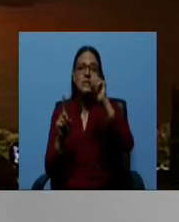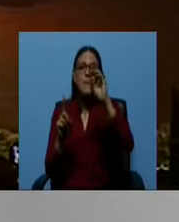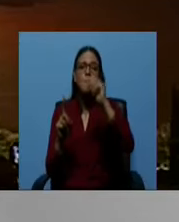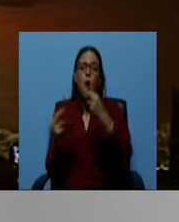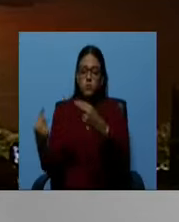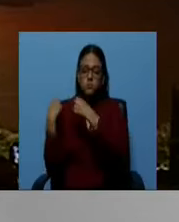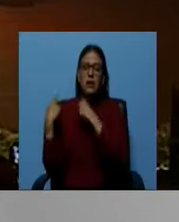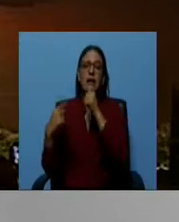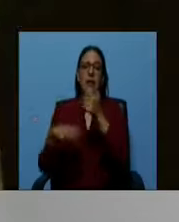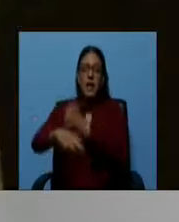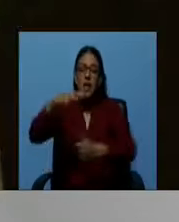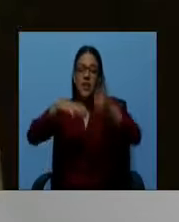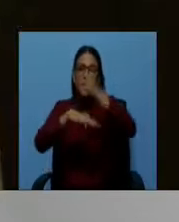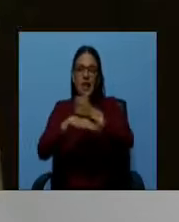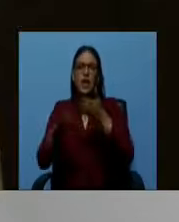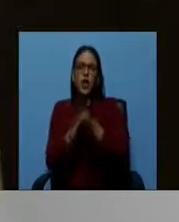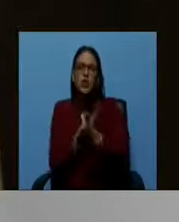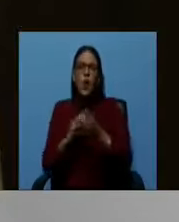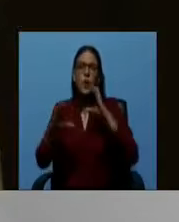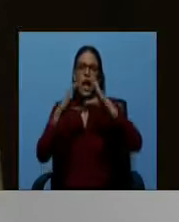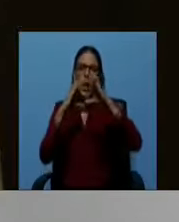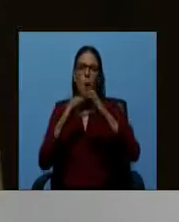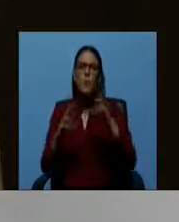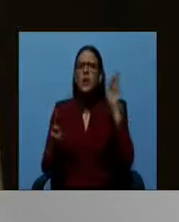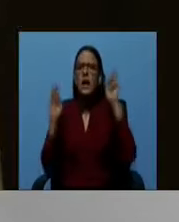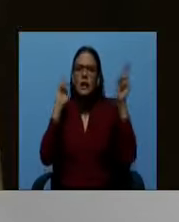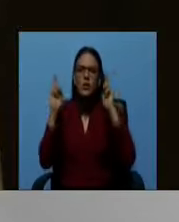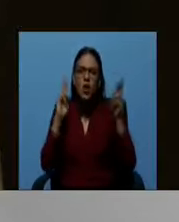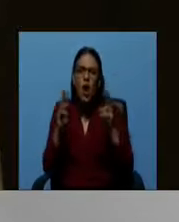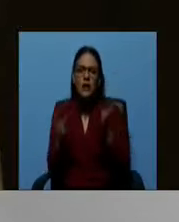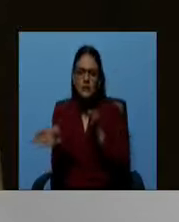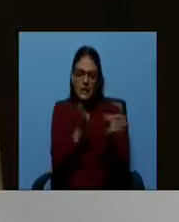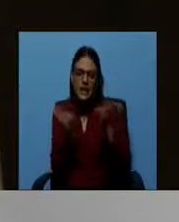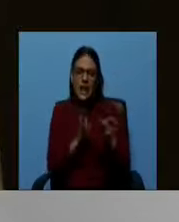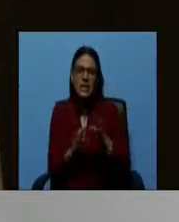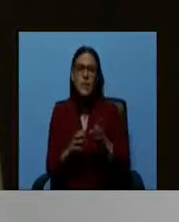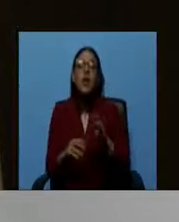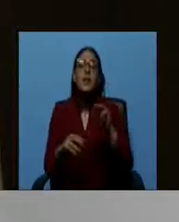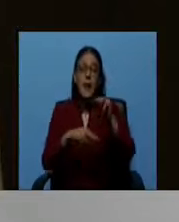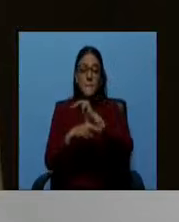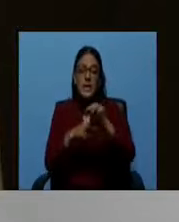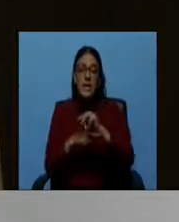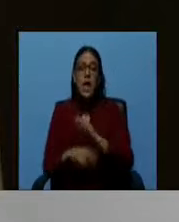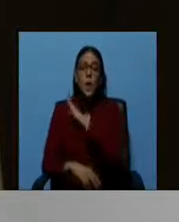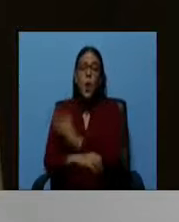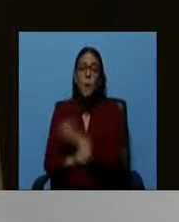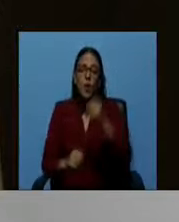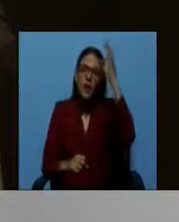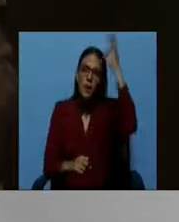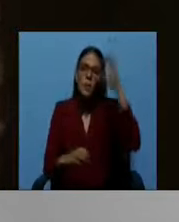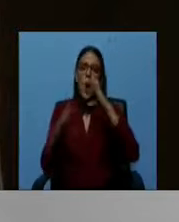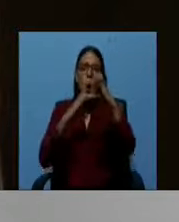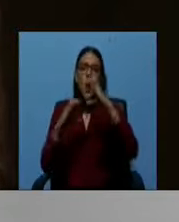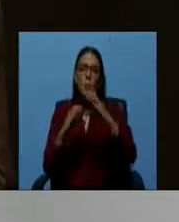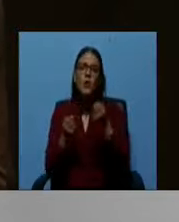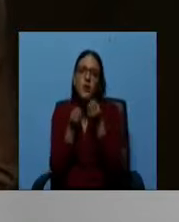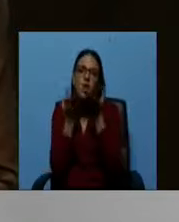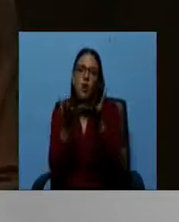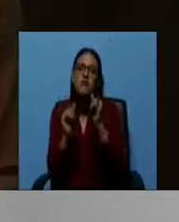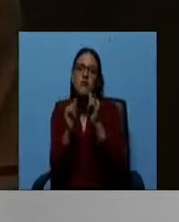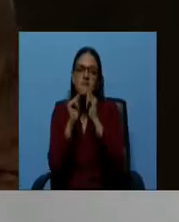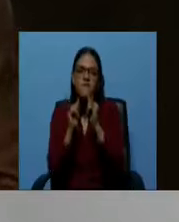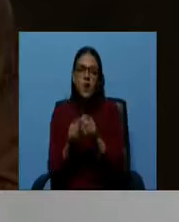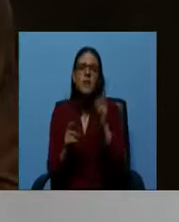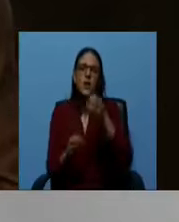Arrichider, quien es director de medios comunitarios y alternativos del Ministerio del Poder Popular para la Comunicación y la Información, y destacaba justamente